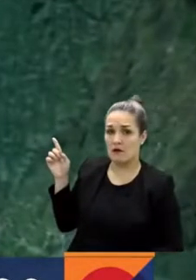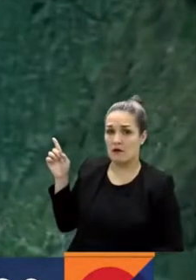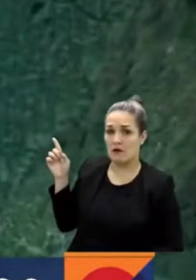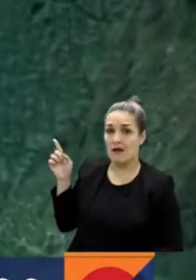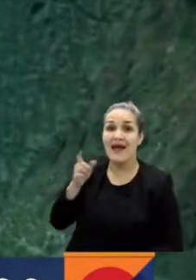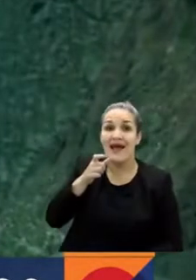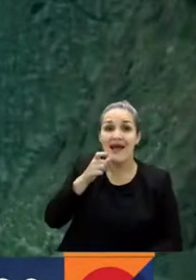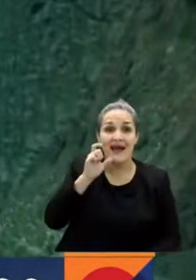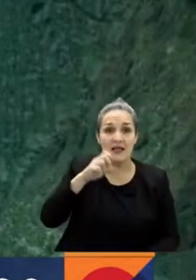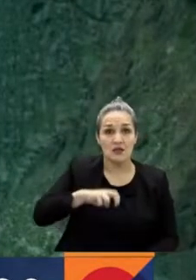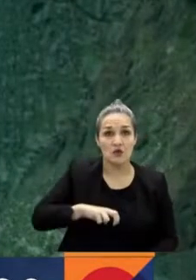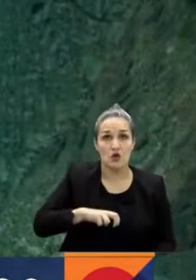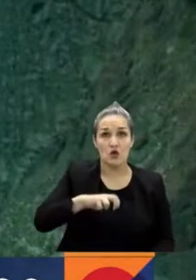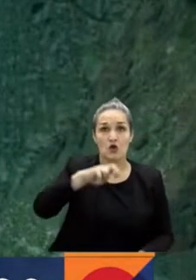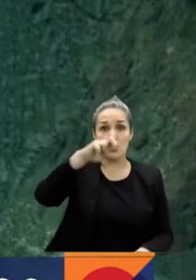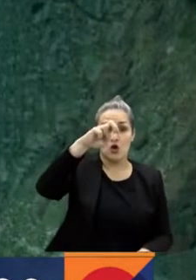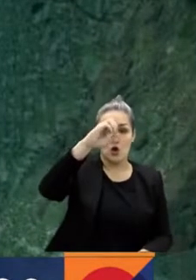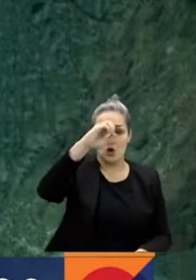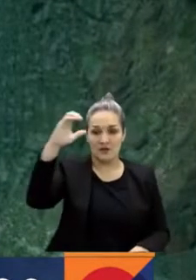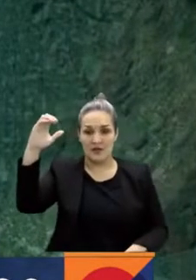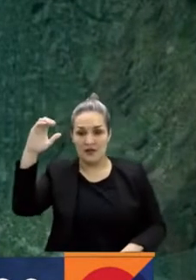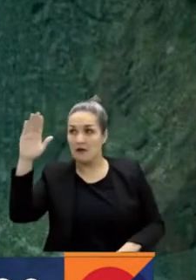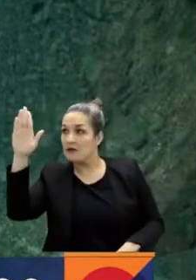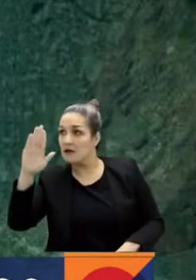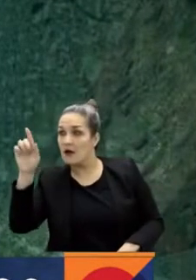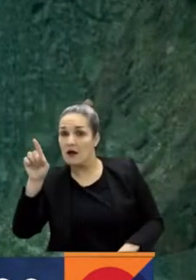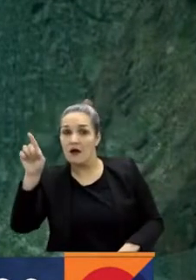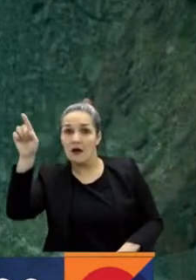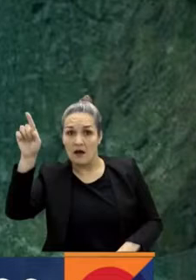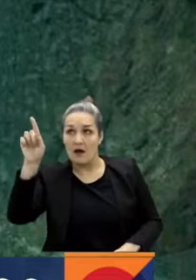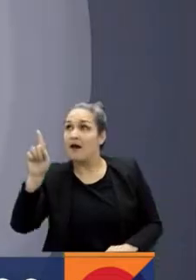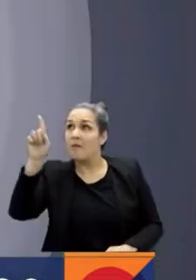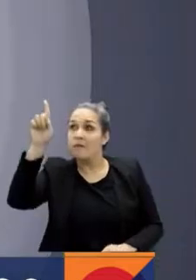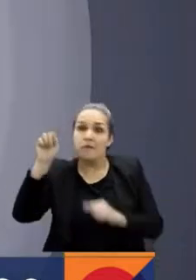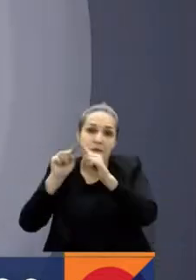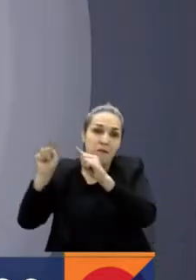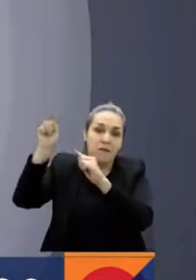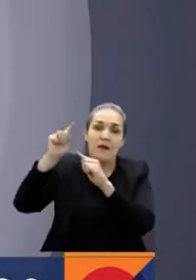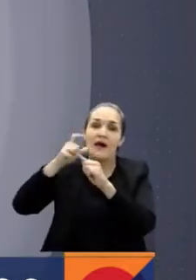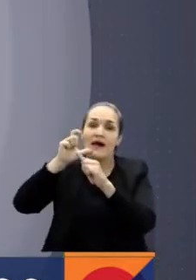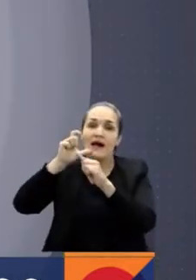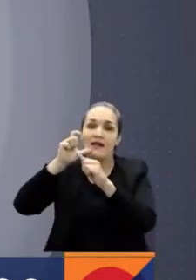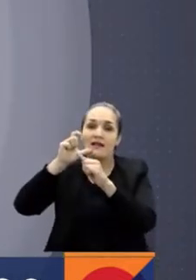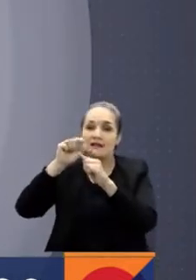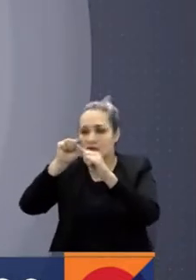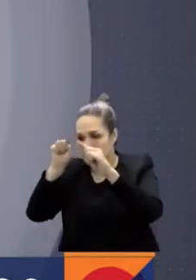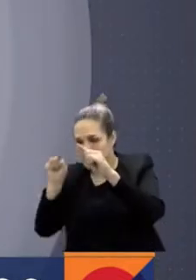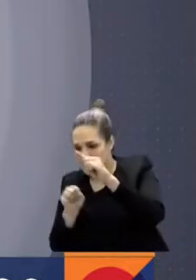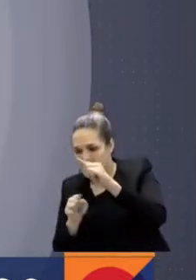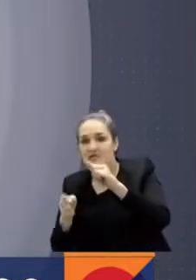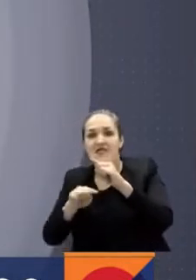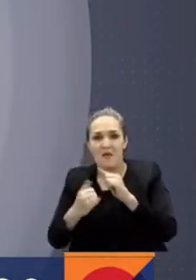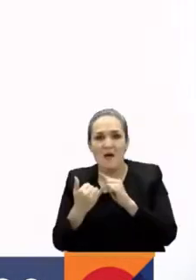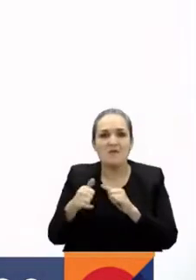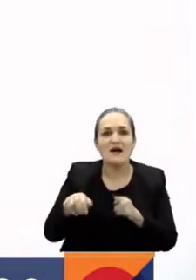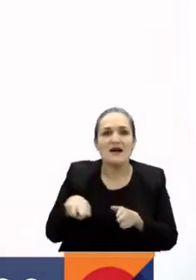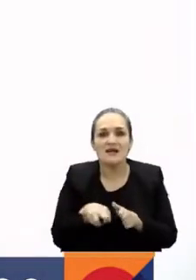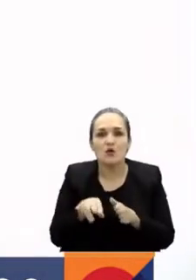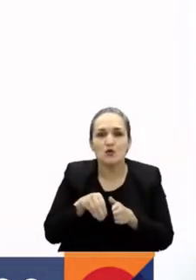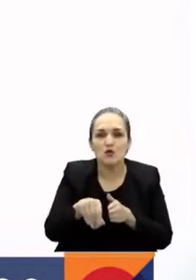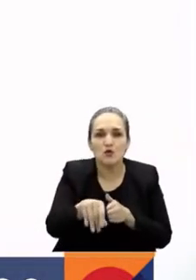de Caldas, limita al norte con Antioquia y al occidente y al sur con Río Sucio, donde también ocurrieron deslizamientos. Una